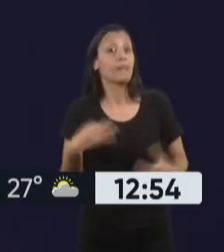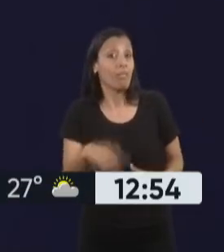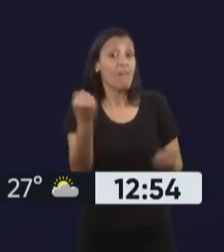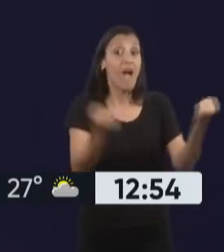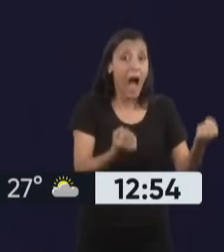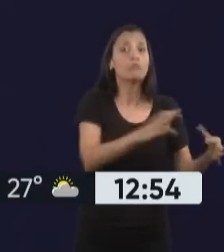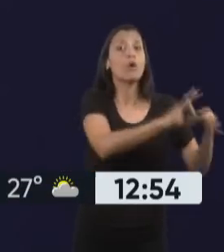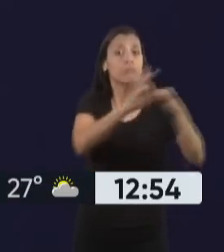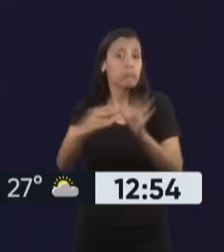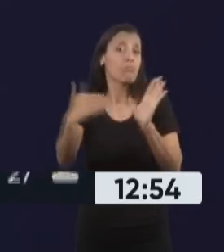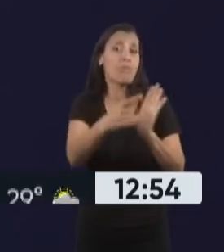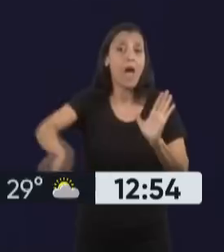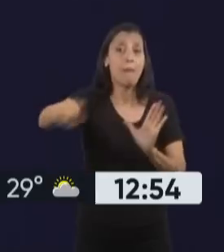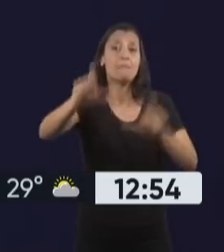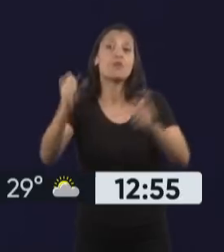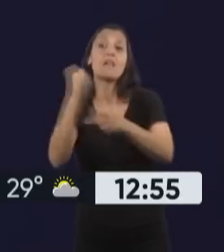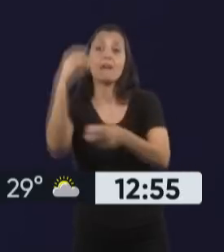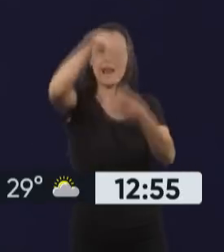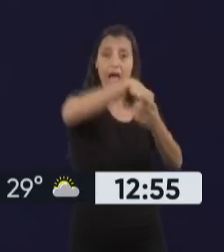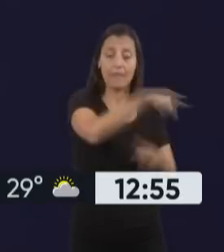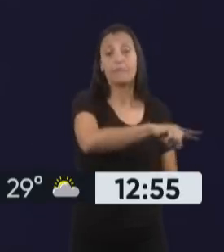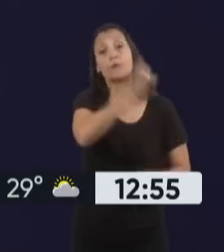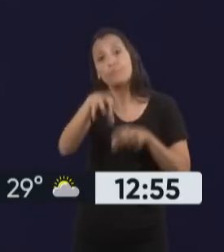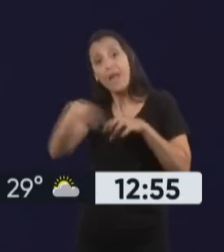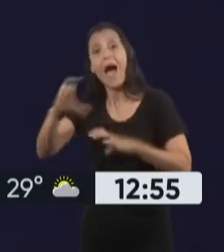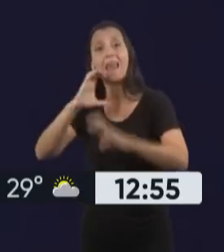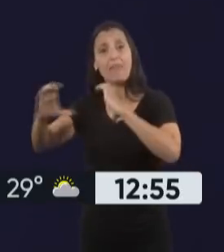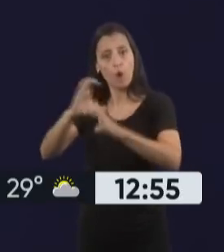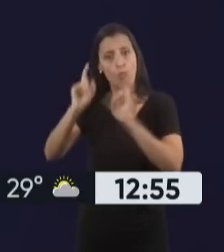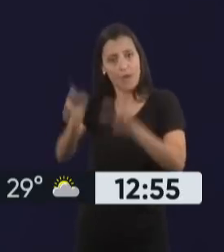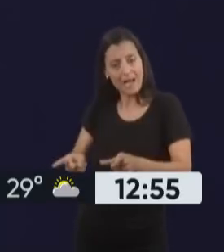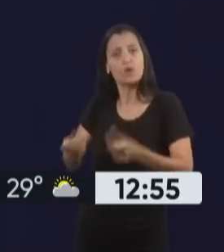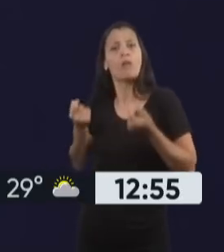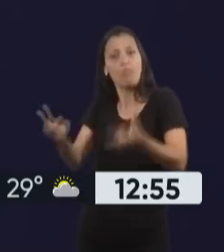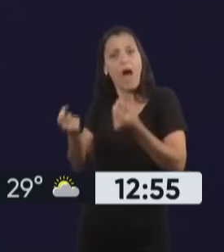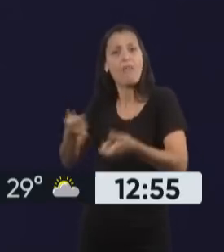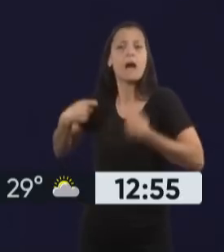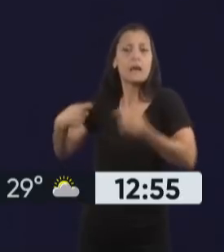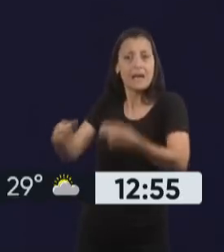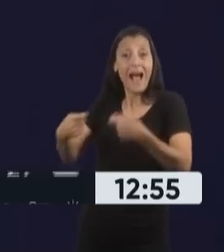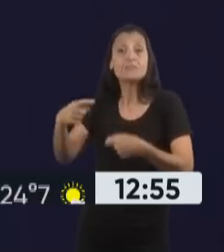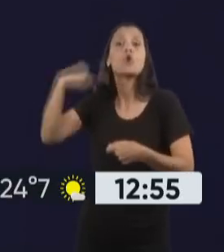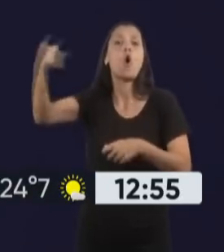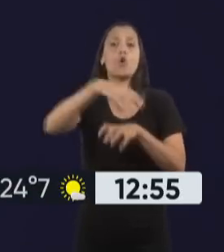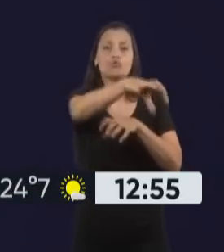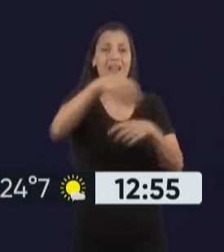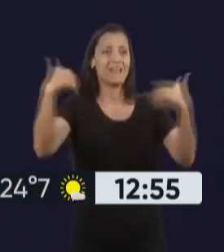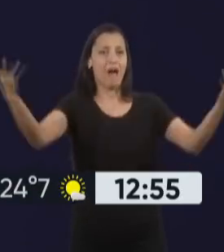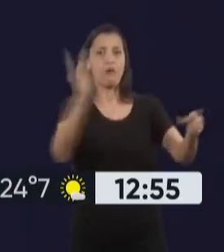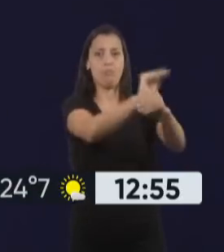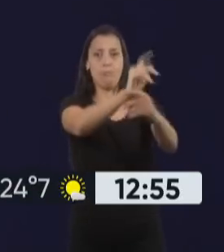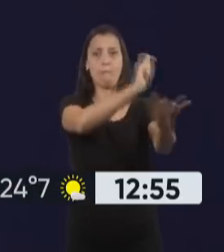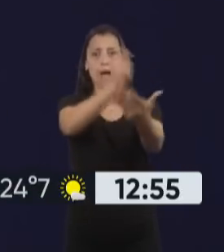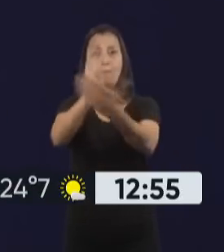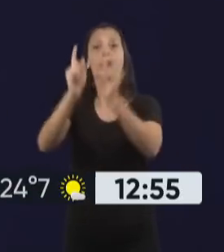utilitarios. Por otro lado, el área de comunicación de AISA destinaba recursos a cuentas ajenas al ente estatal y mencionaba a